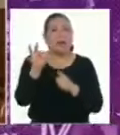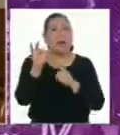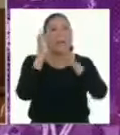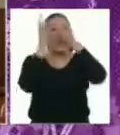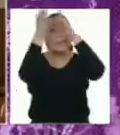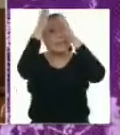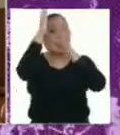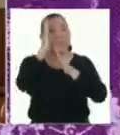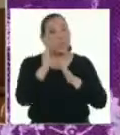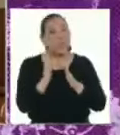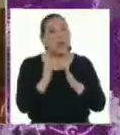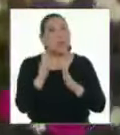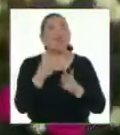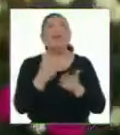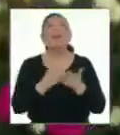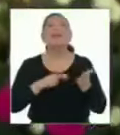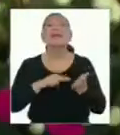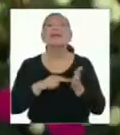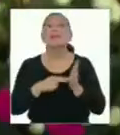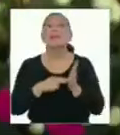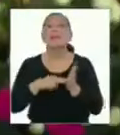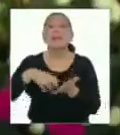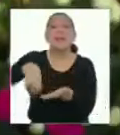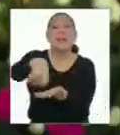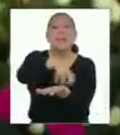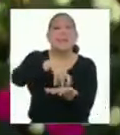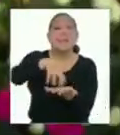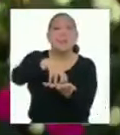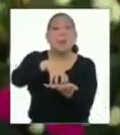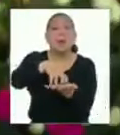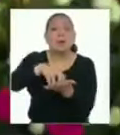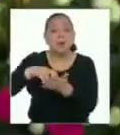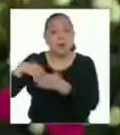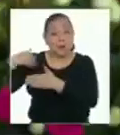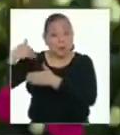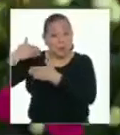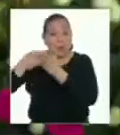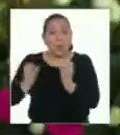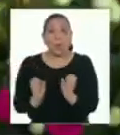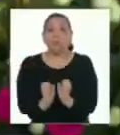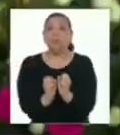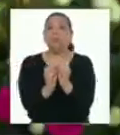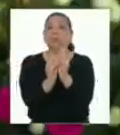Dios, es el pueblo que produce frutos.